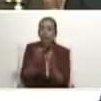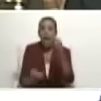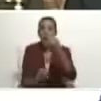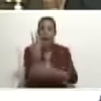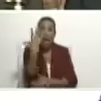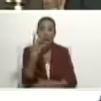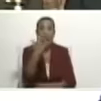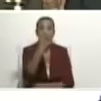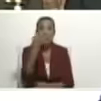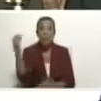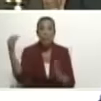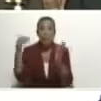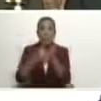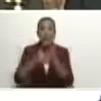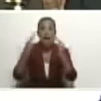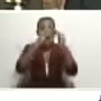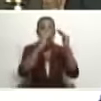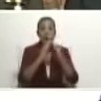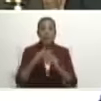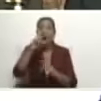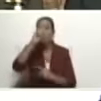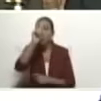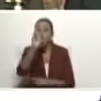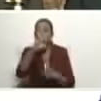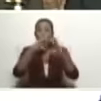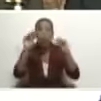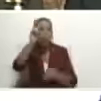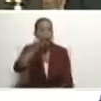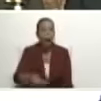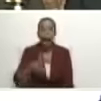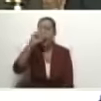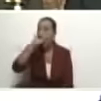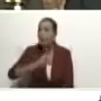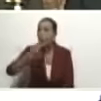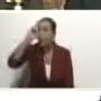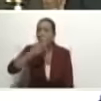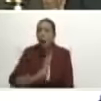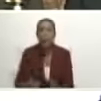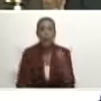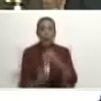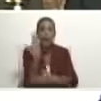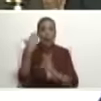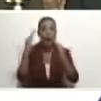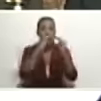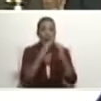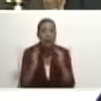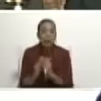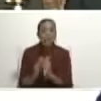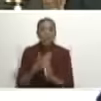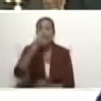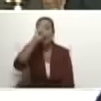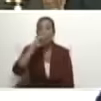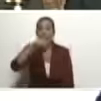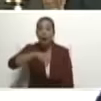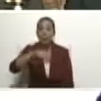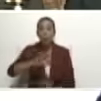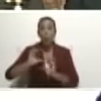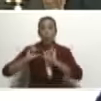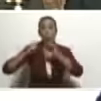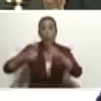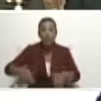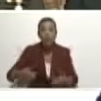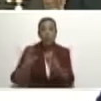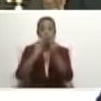de 500.000 viviendas por año. Tenemos que dar pasos importantes este año en